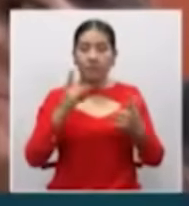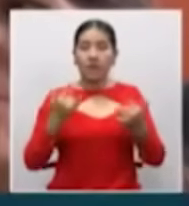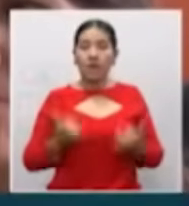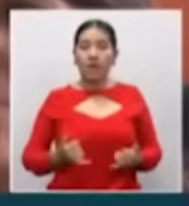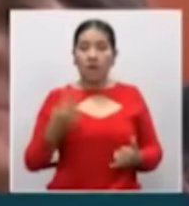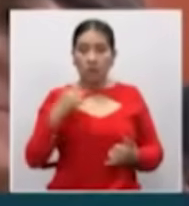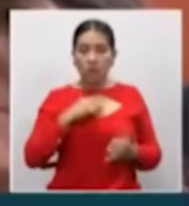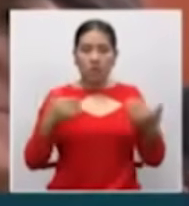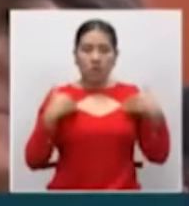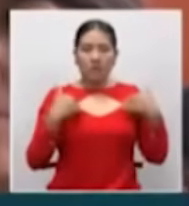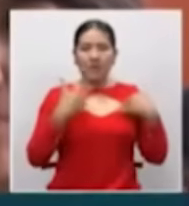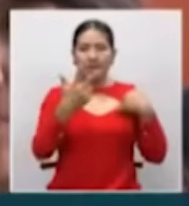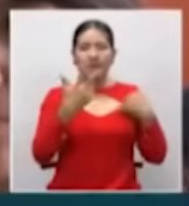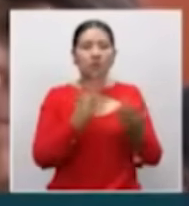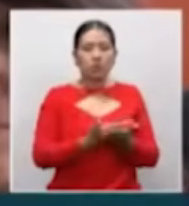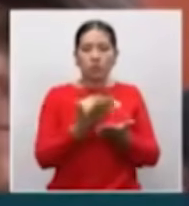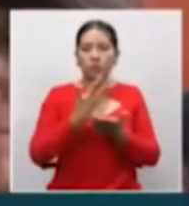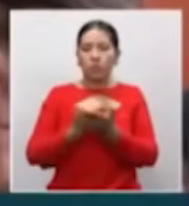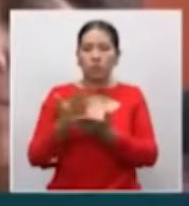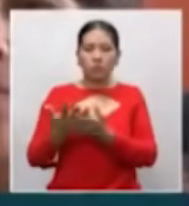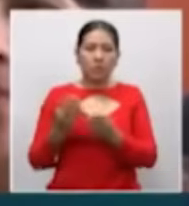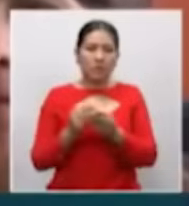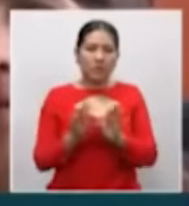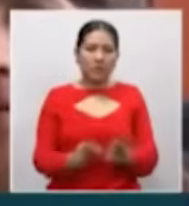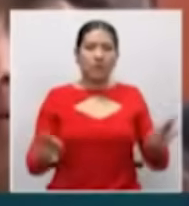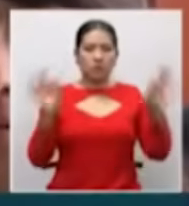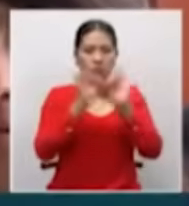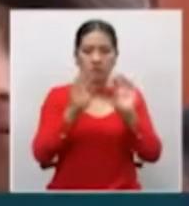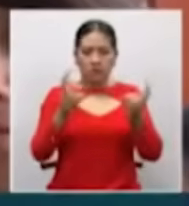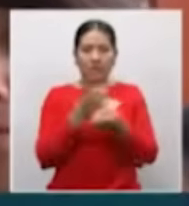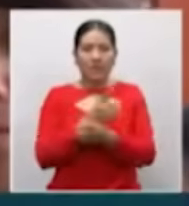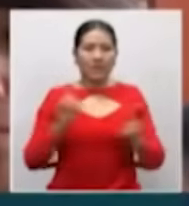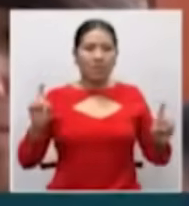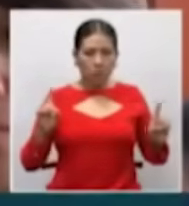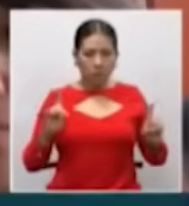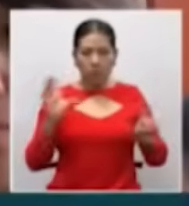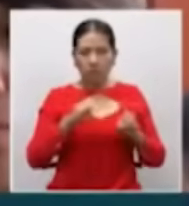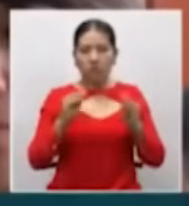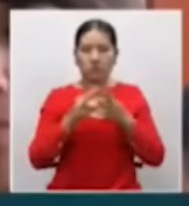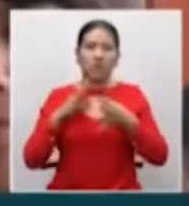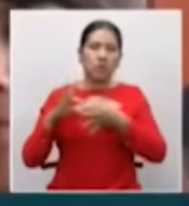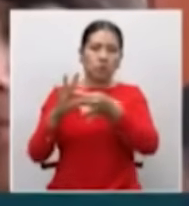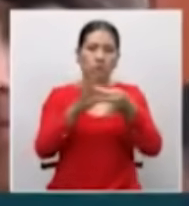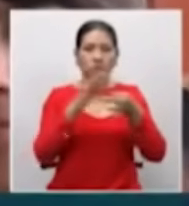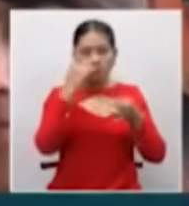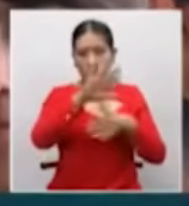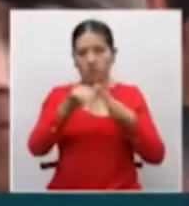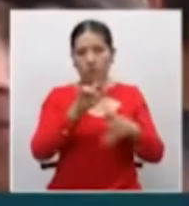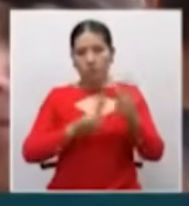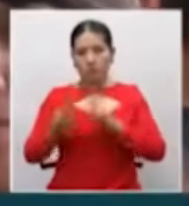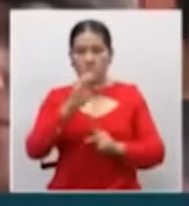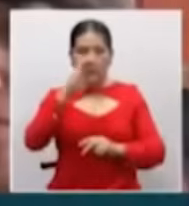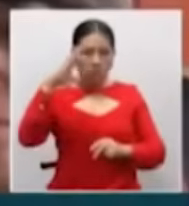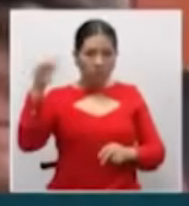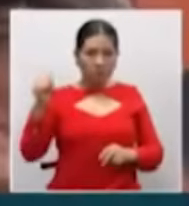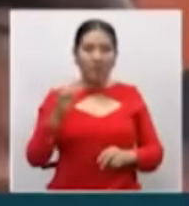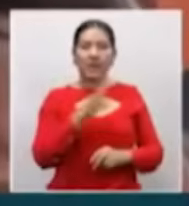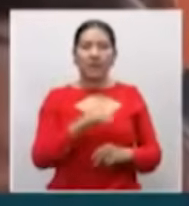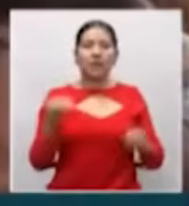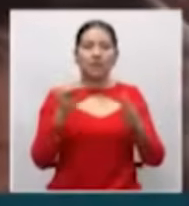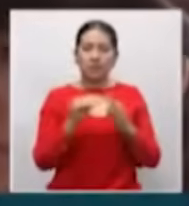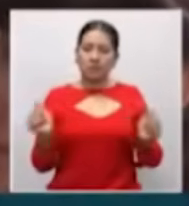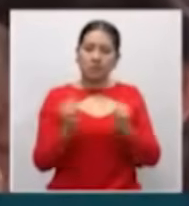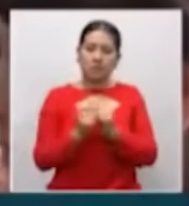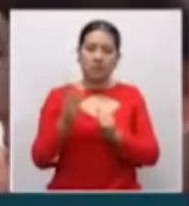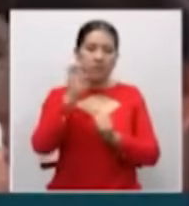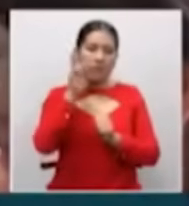tres propuestas muy fundamentales respecto a la democracia que es unidad para la población cochabambina y al compañero